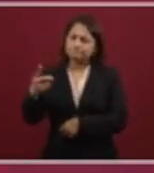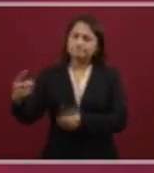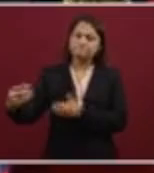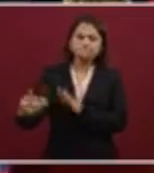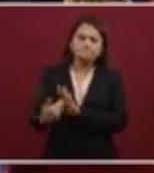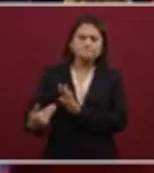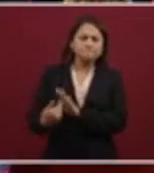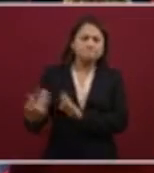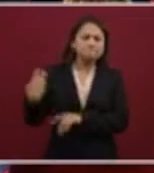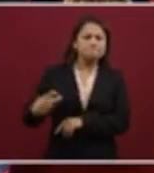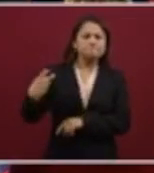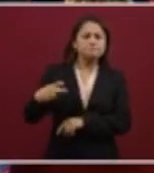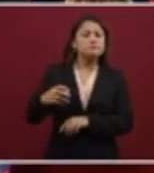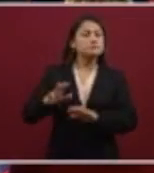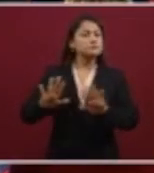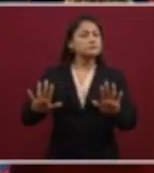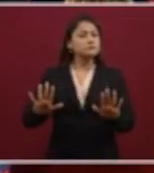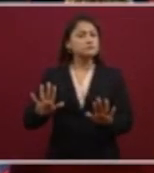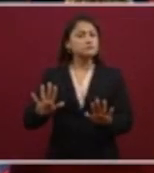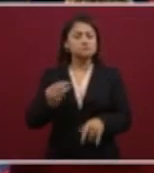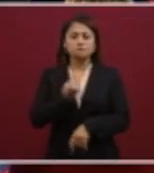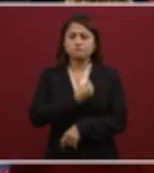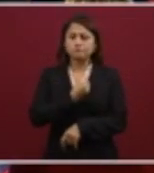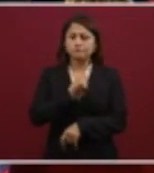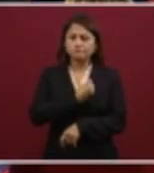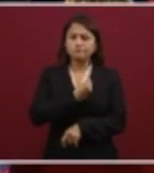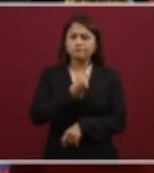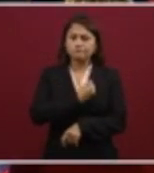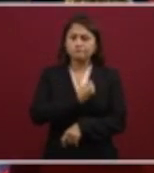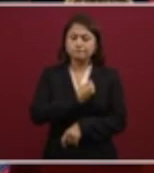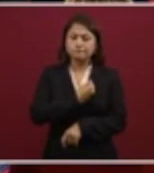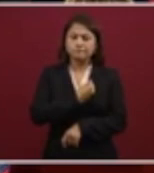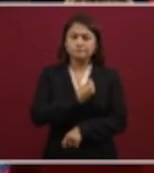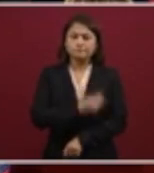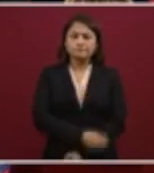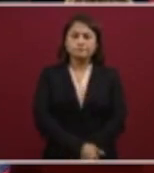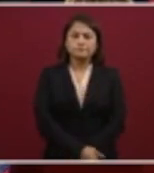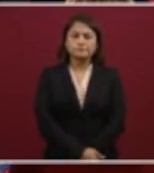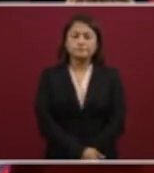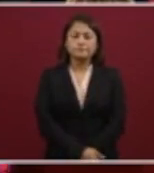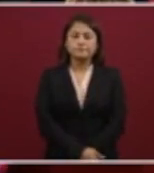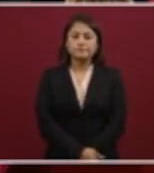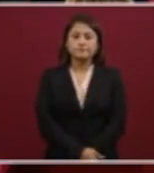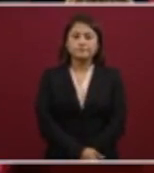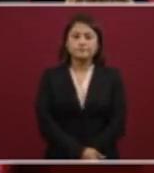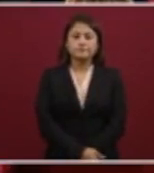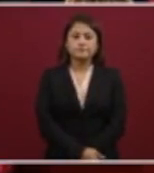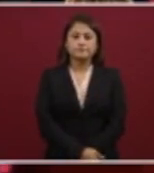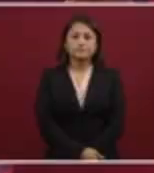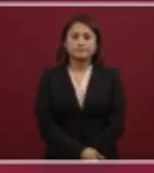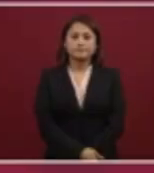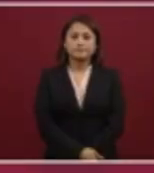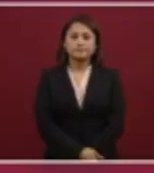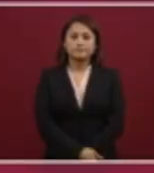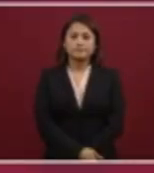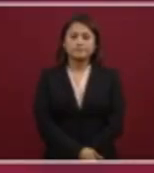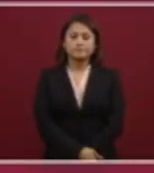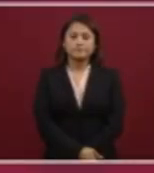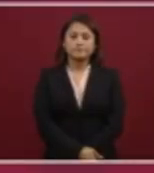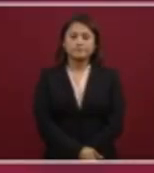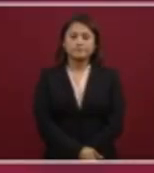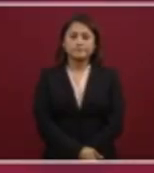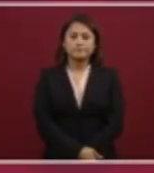toda la andanada, porque la